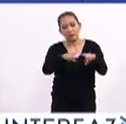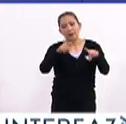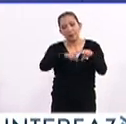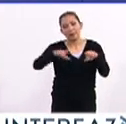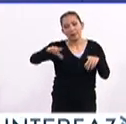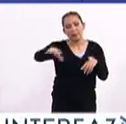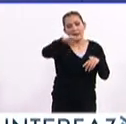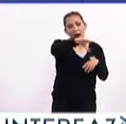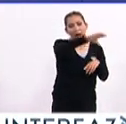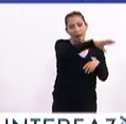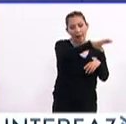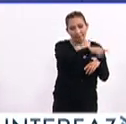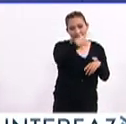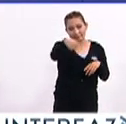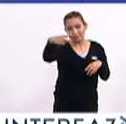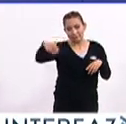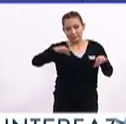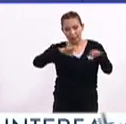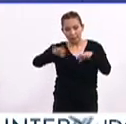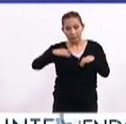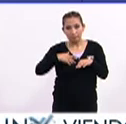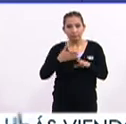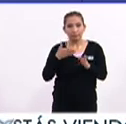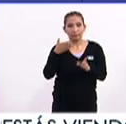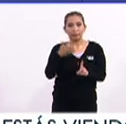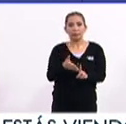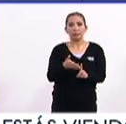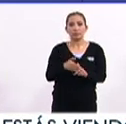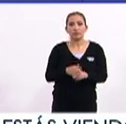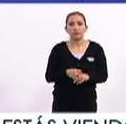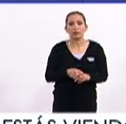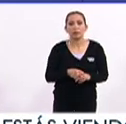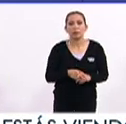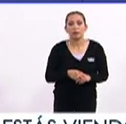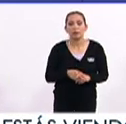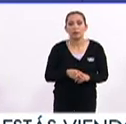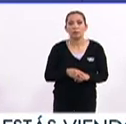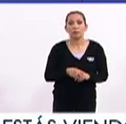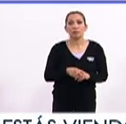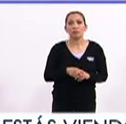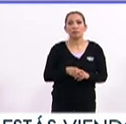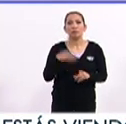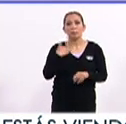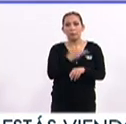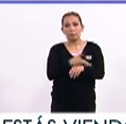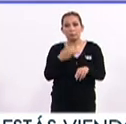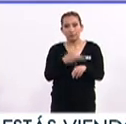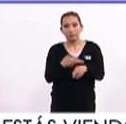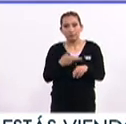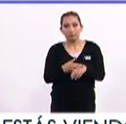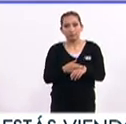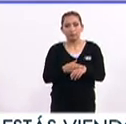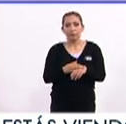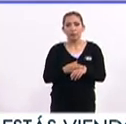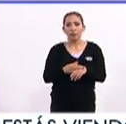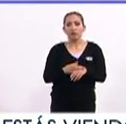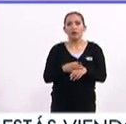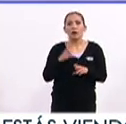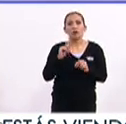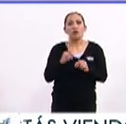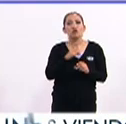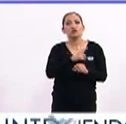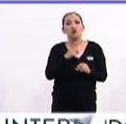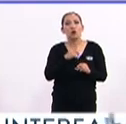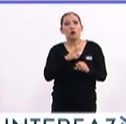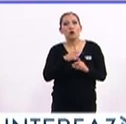multidisciplina. Entonces, la línea de investigación que tenemos ahí en Ingeniería de Proceso es no enfocarnos nada más